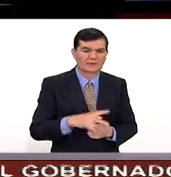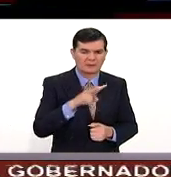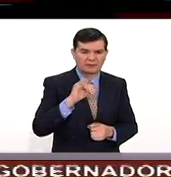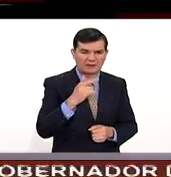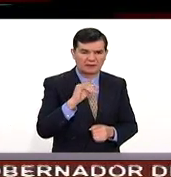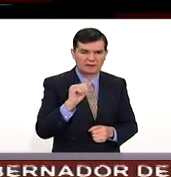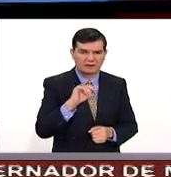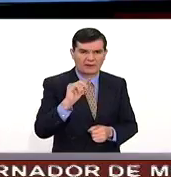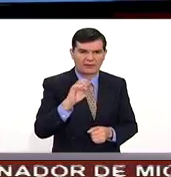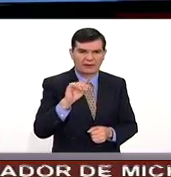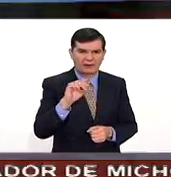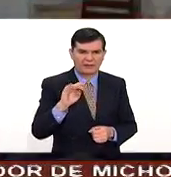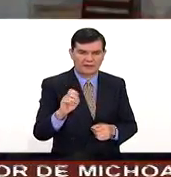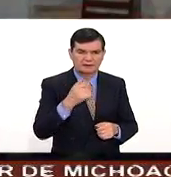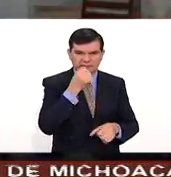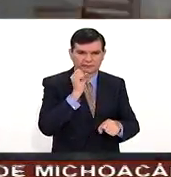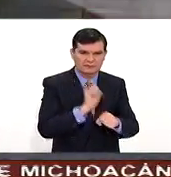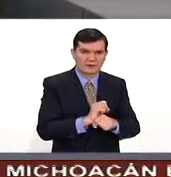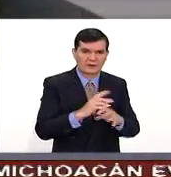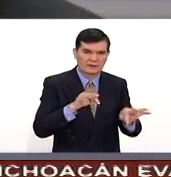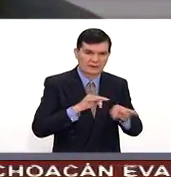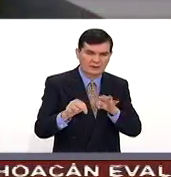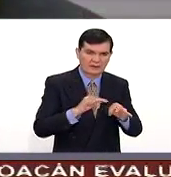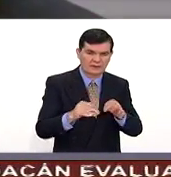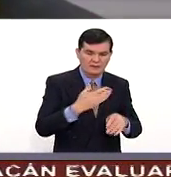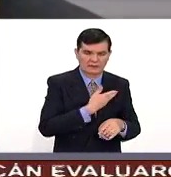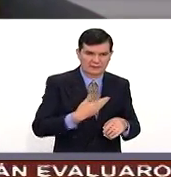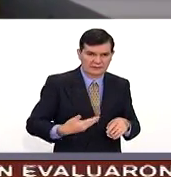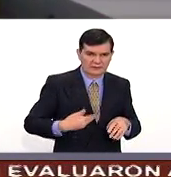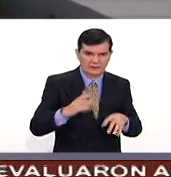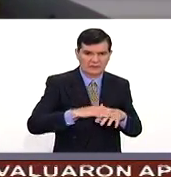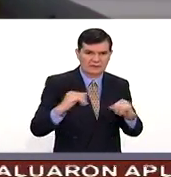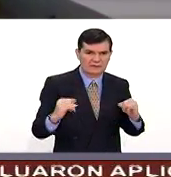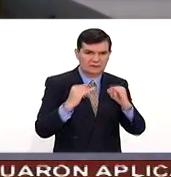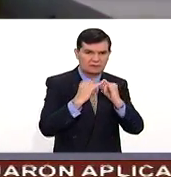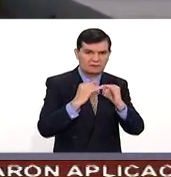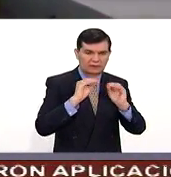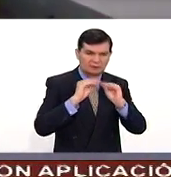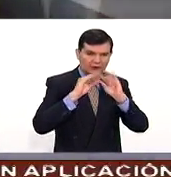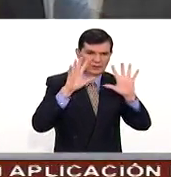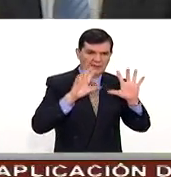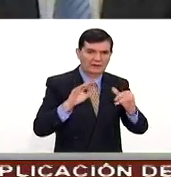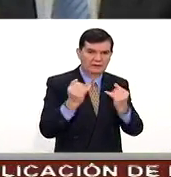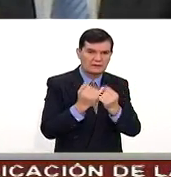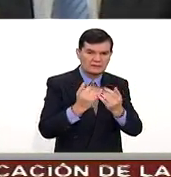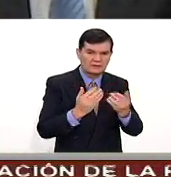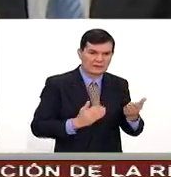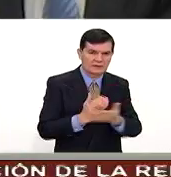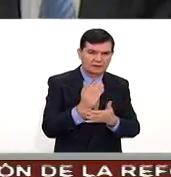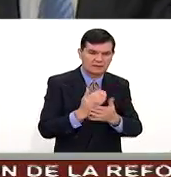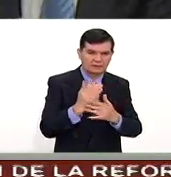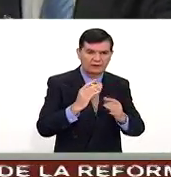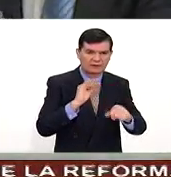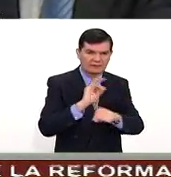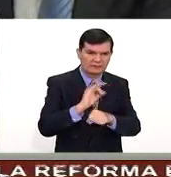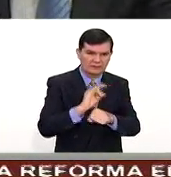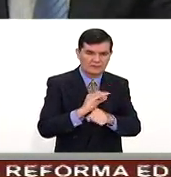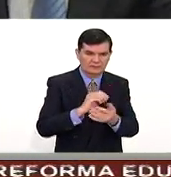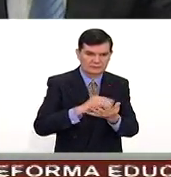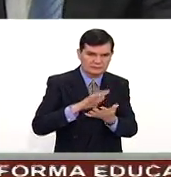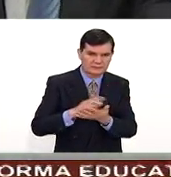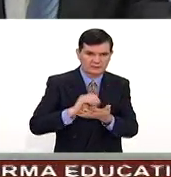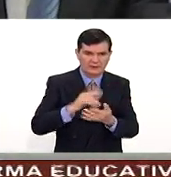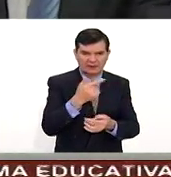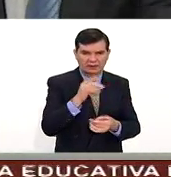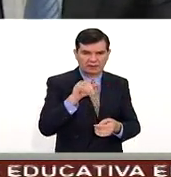Virgilio Andrade, secretario de la Función Pública y la comisionada presidente del Instituto Nacional de Transparencia, Acceso a la Información y Protección de Datos,